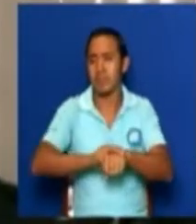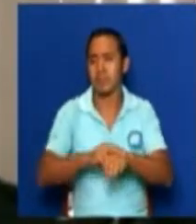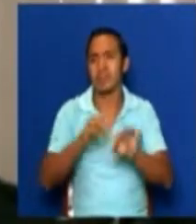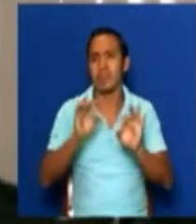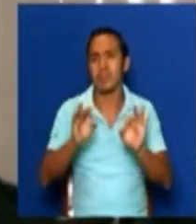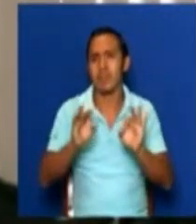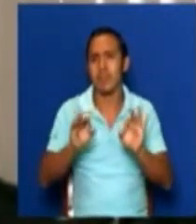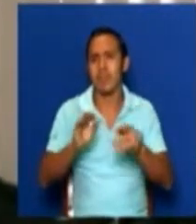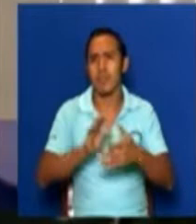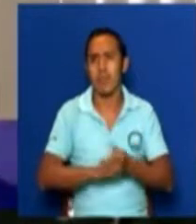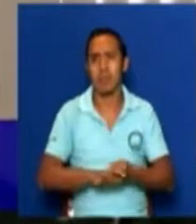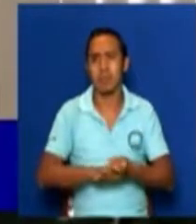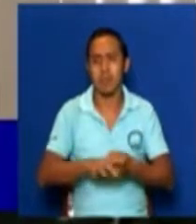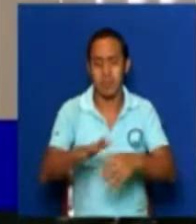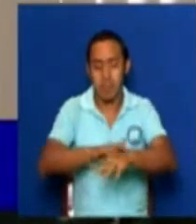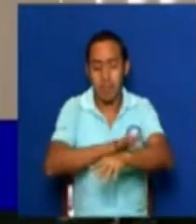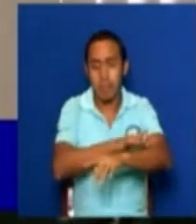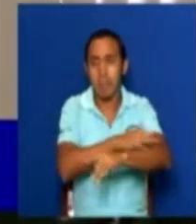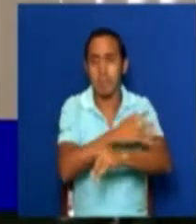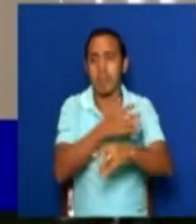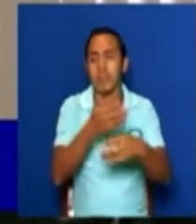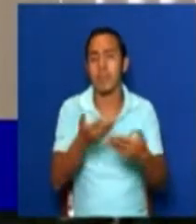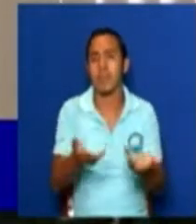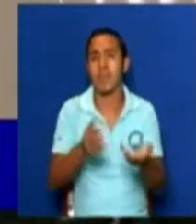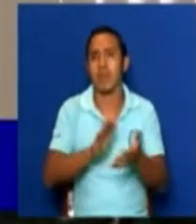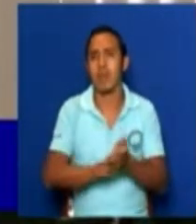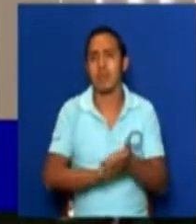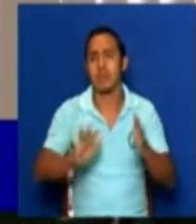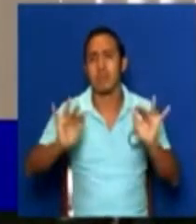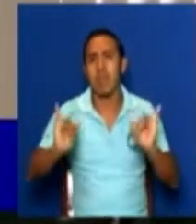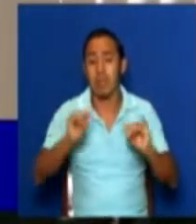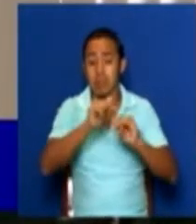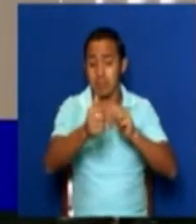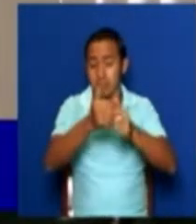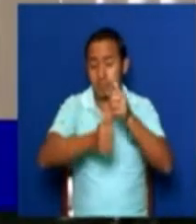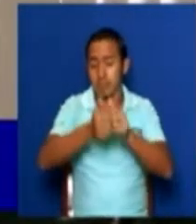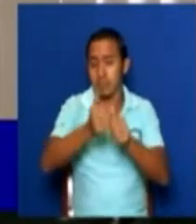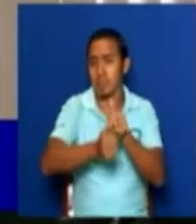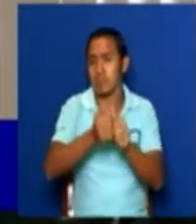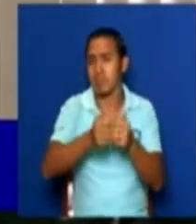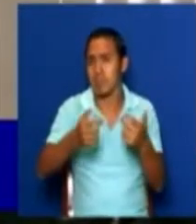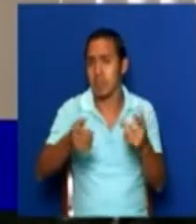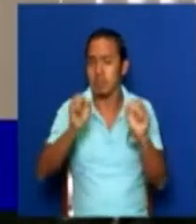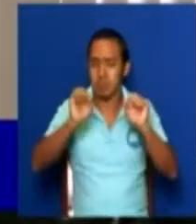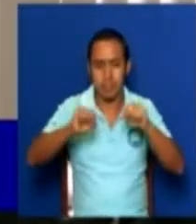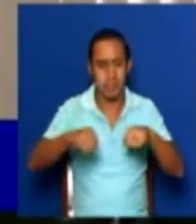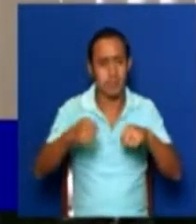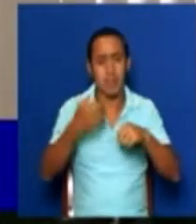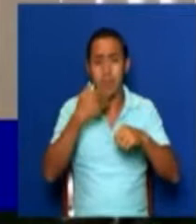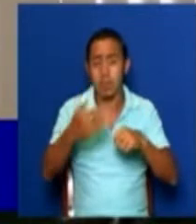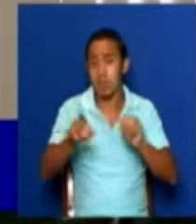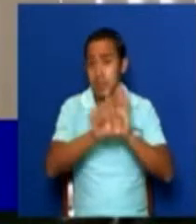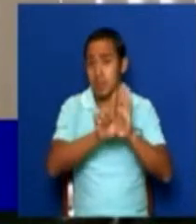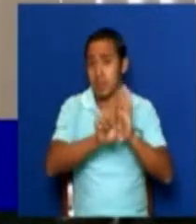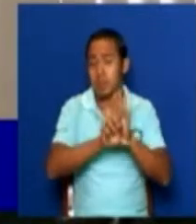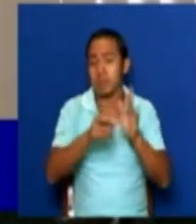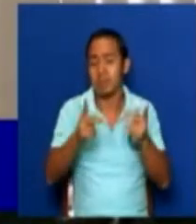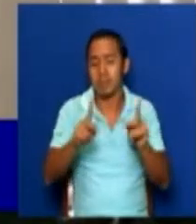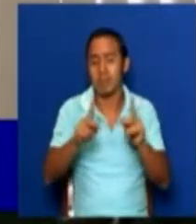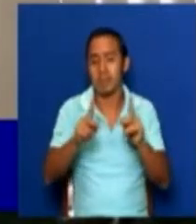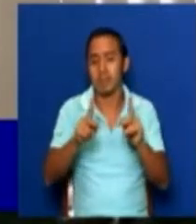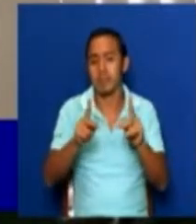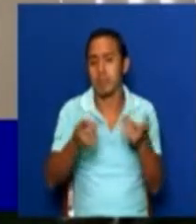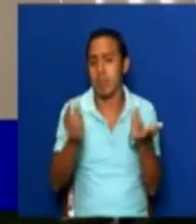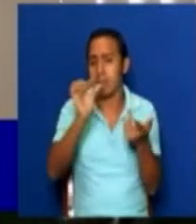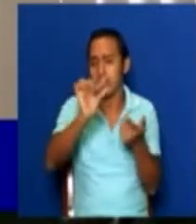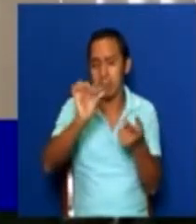verdaderamente sensibilizarnos a todos de este tema y de esta problemática, podremos tener las mejores leyes del mundo, pero